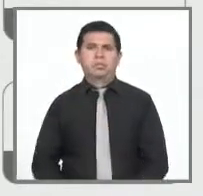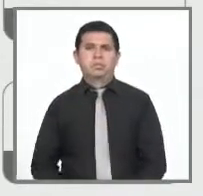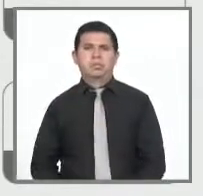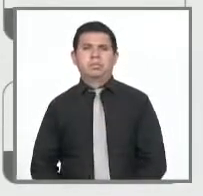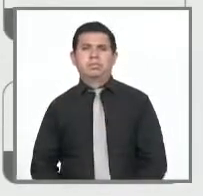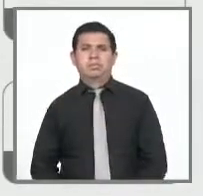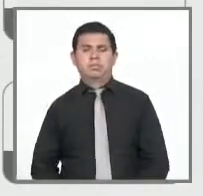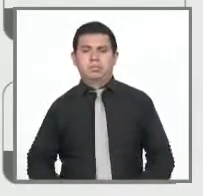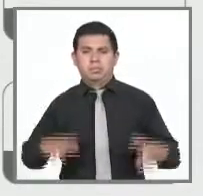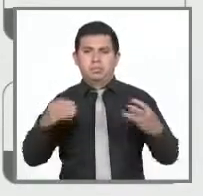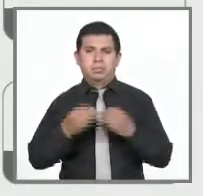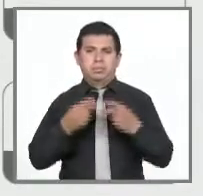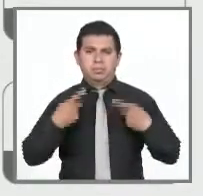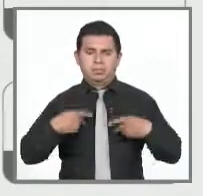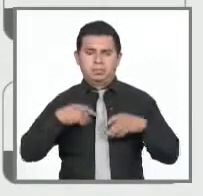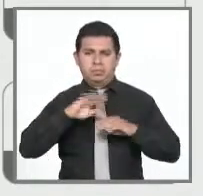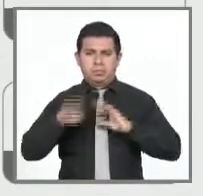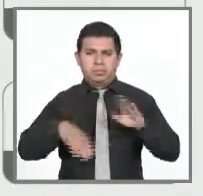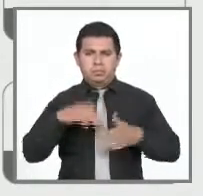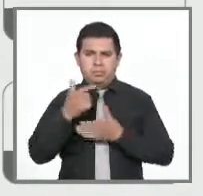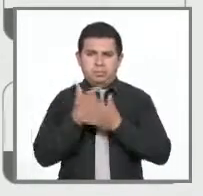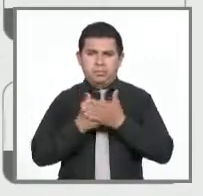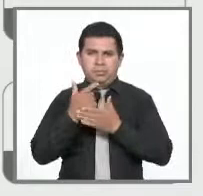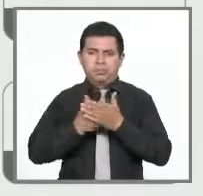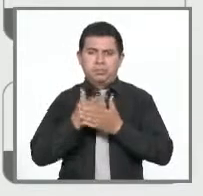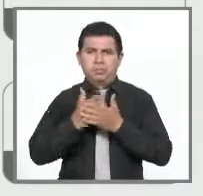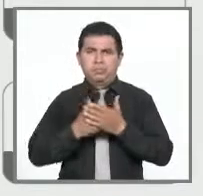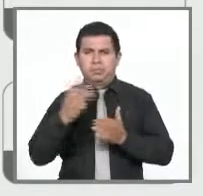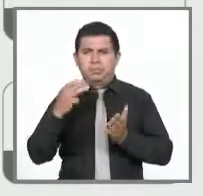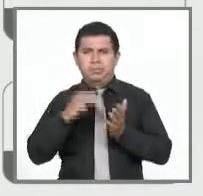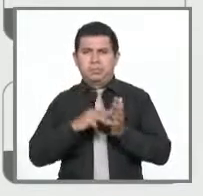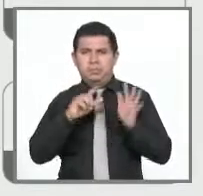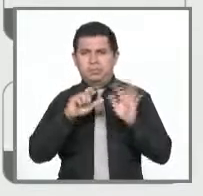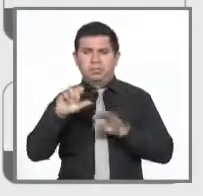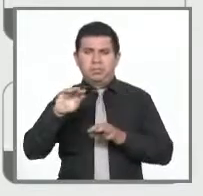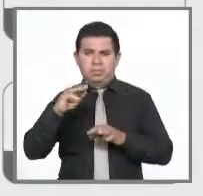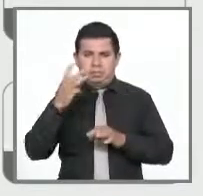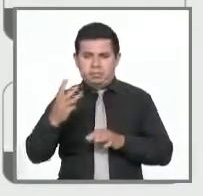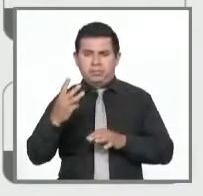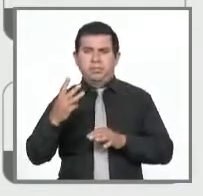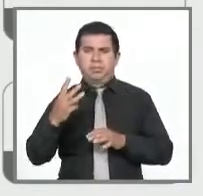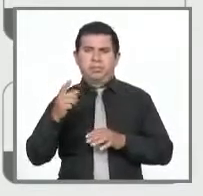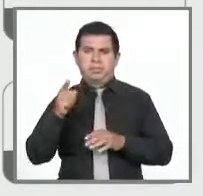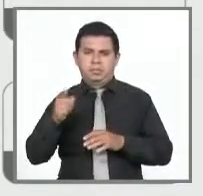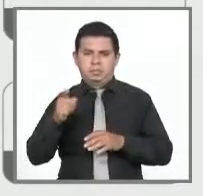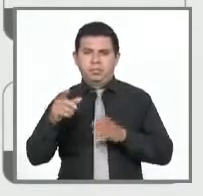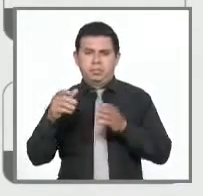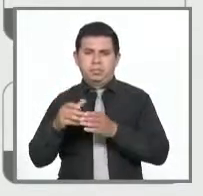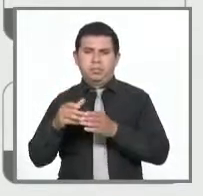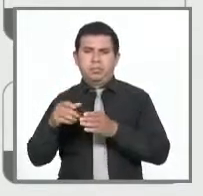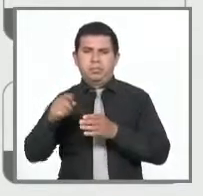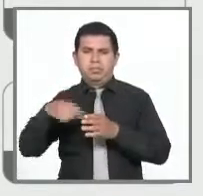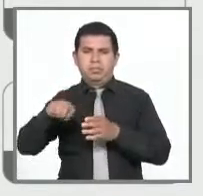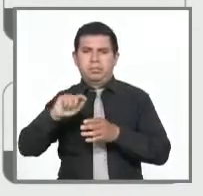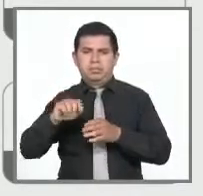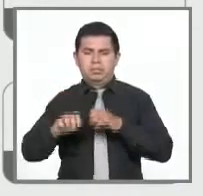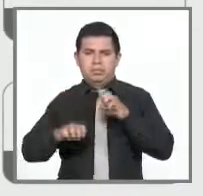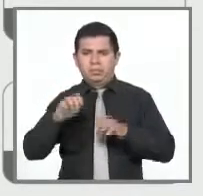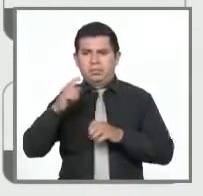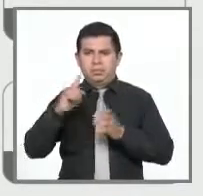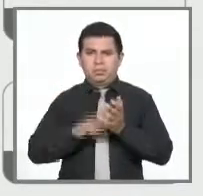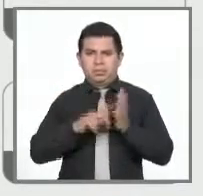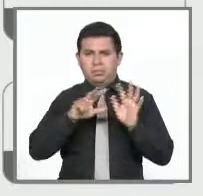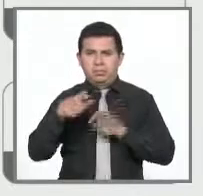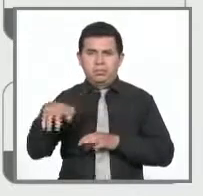total de defunciones el total de defunciones son de tres mil 793 y por uno de edad